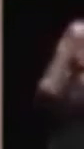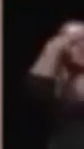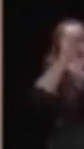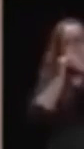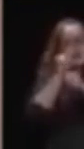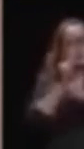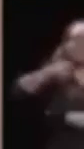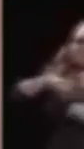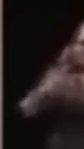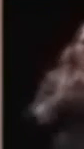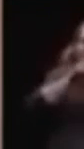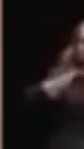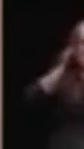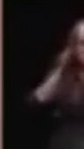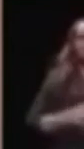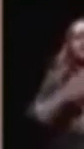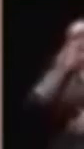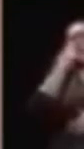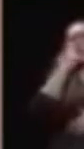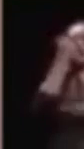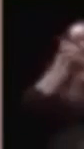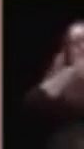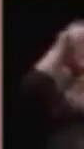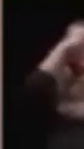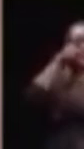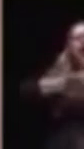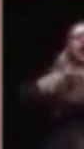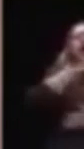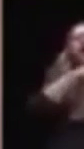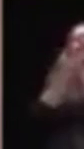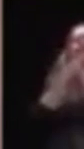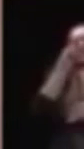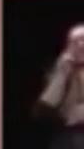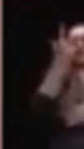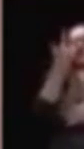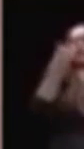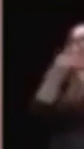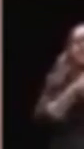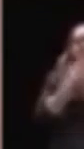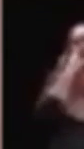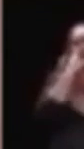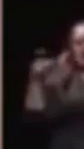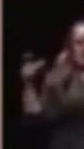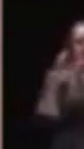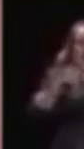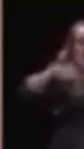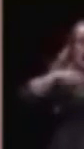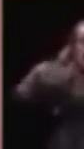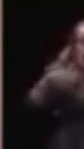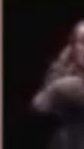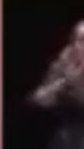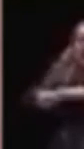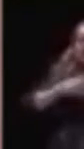La policía de la Ciudad de México cuenta con cerca de 88 mil efectivos, la más grande del